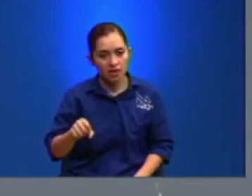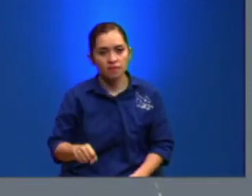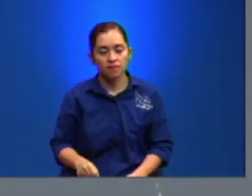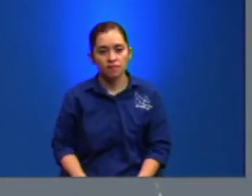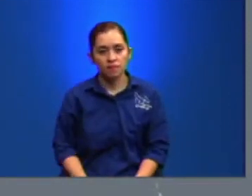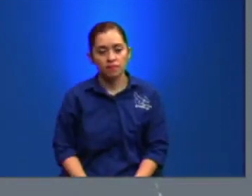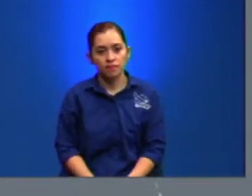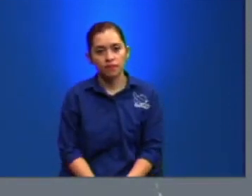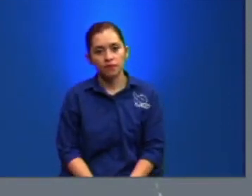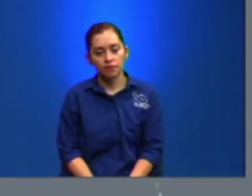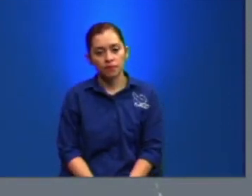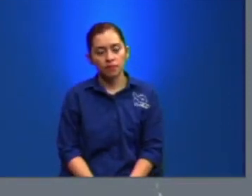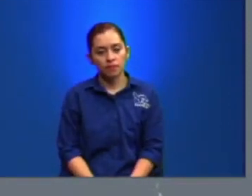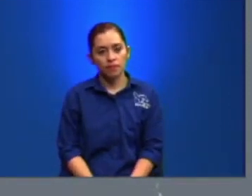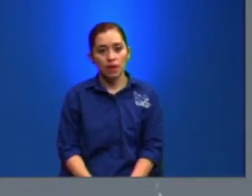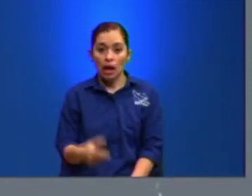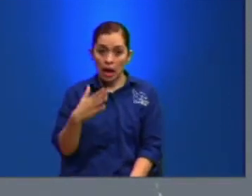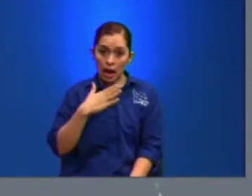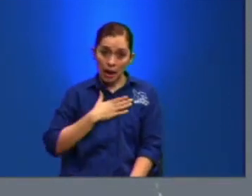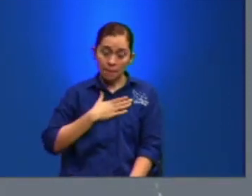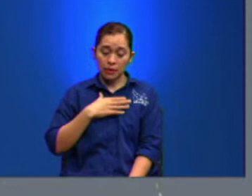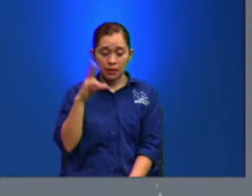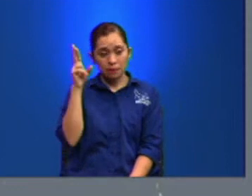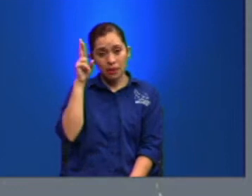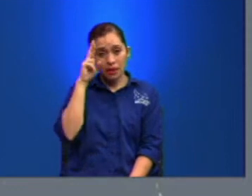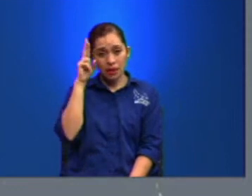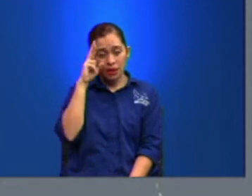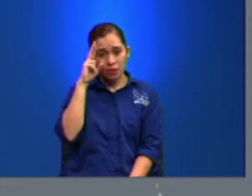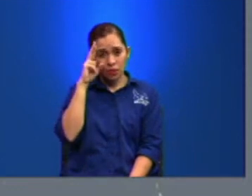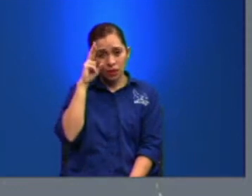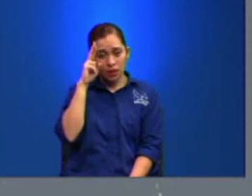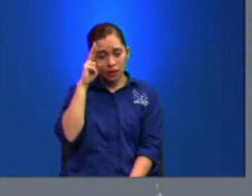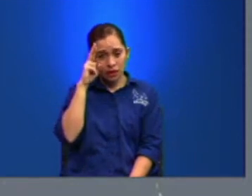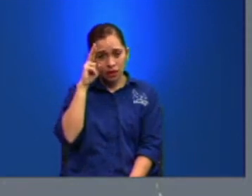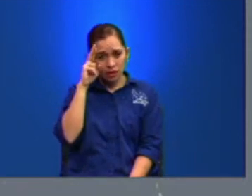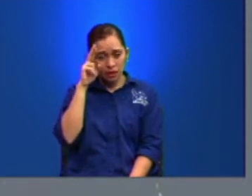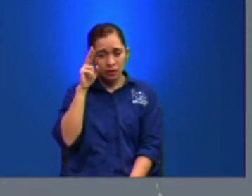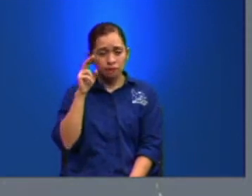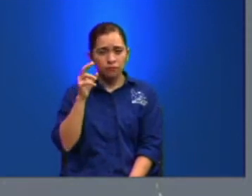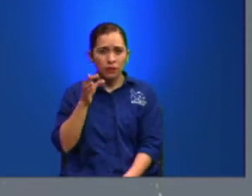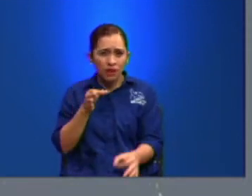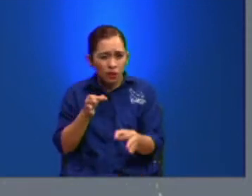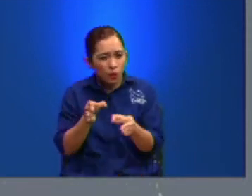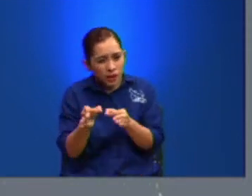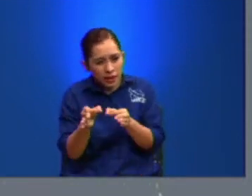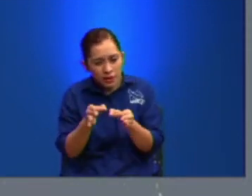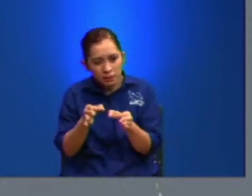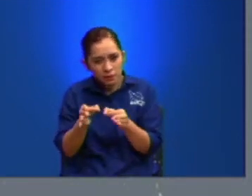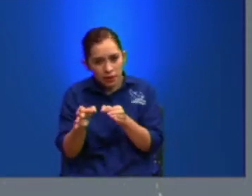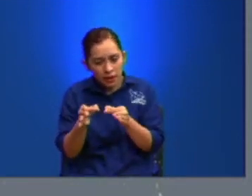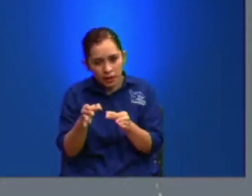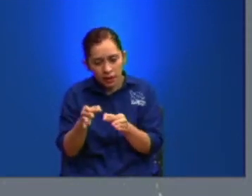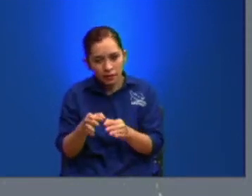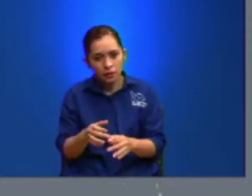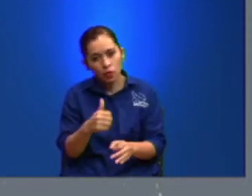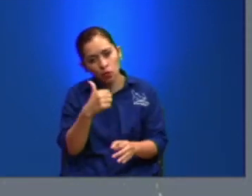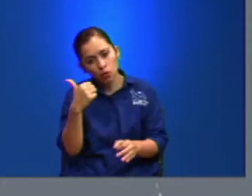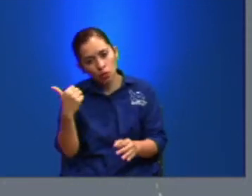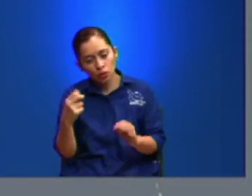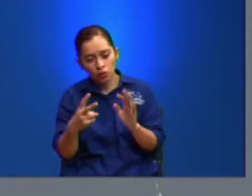esto me recuerda a mi hermano para poderlo explicar y vamos a ver si tengo a continuación el otro versículo